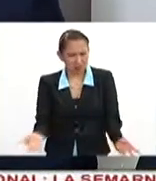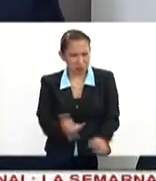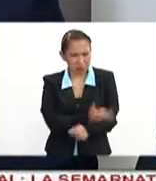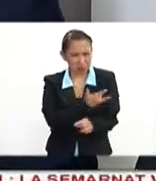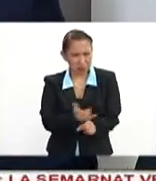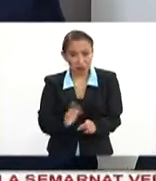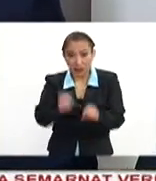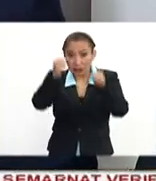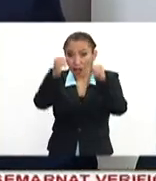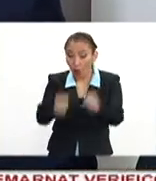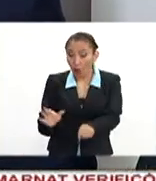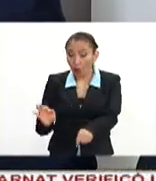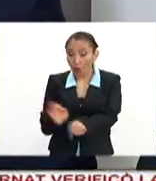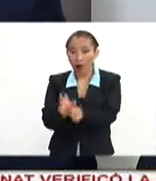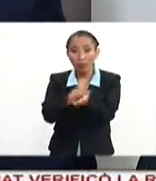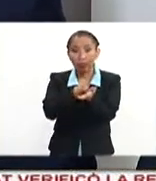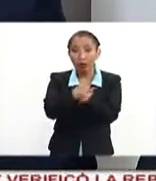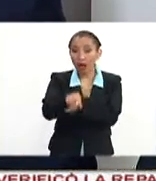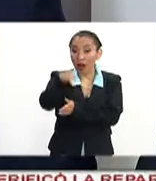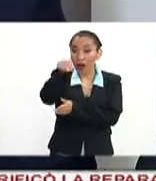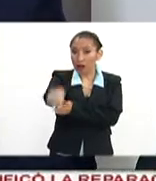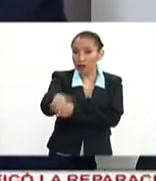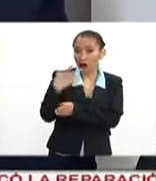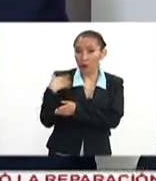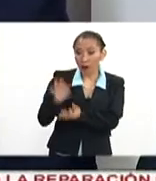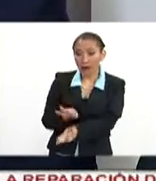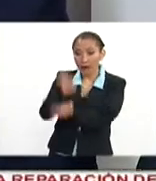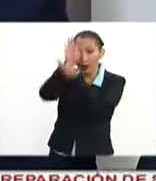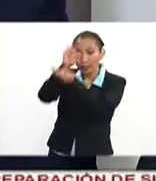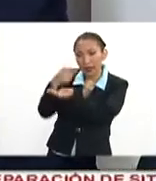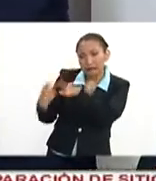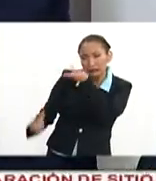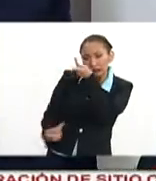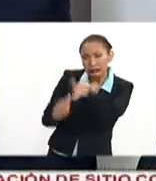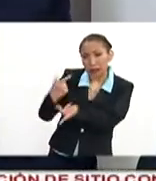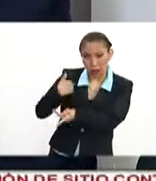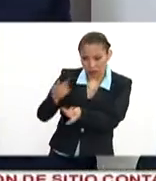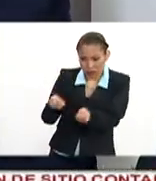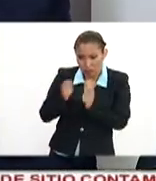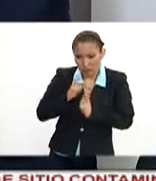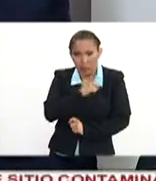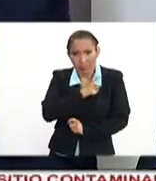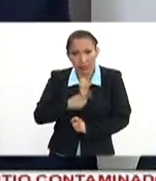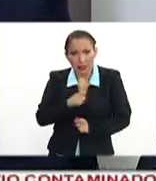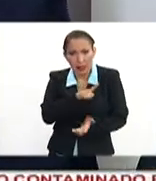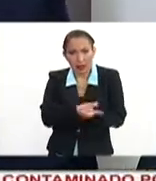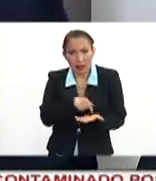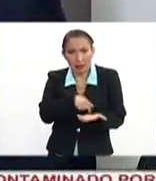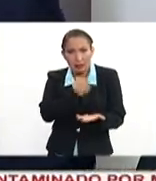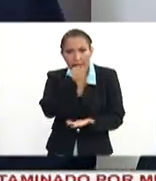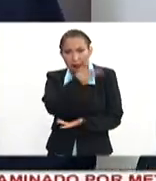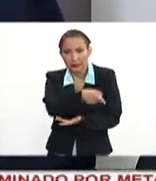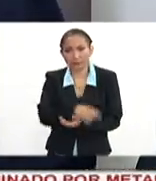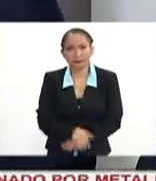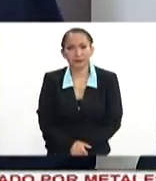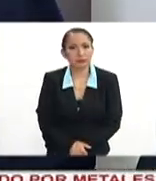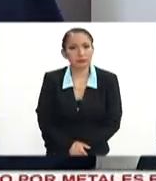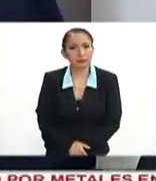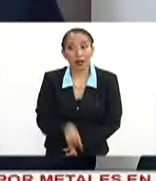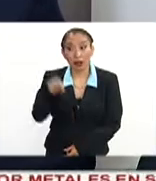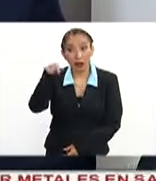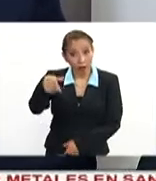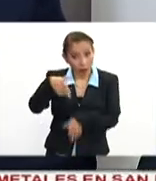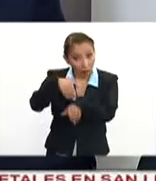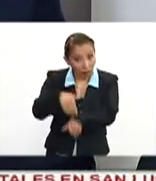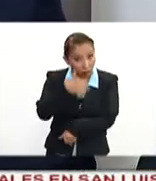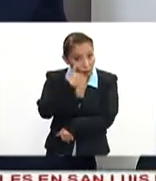se garantizó el derecho de audiencia que nos corresponde conforme a la ley. No se